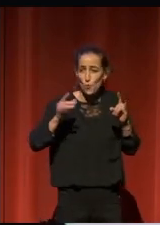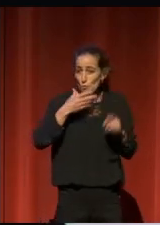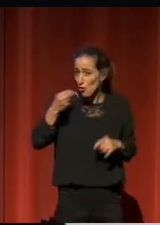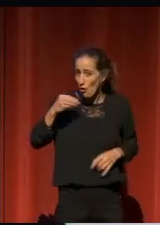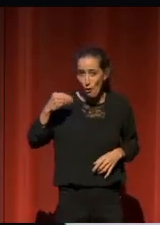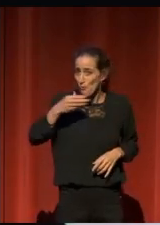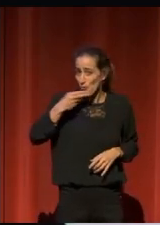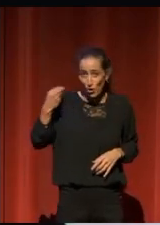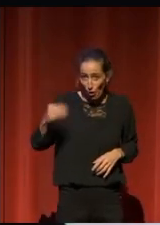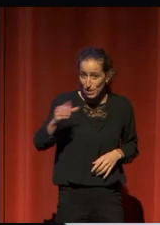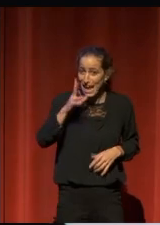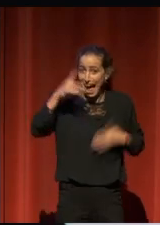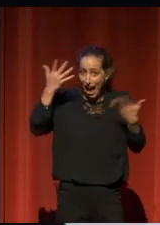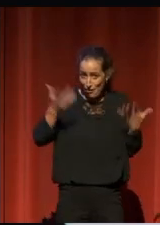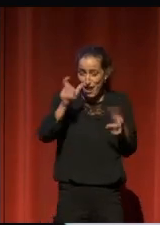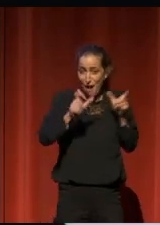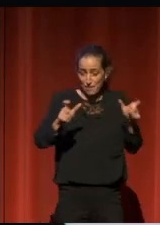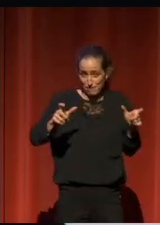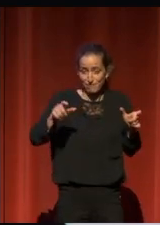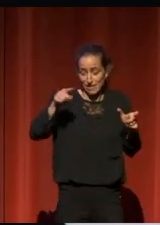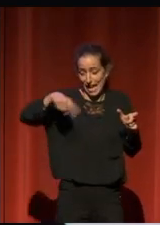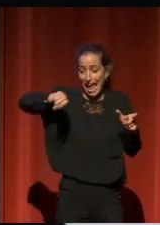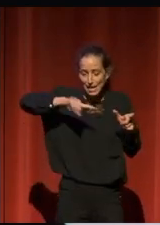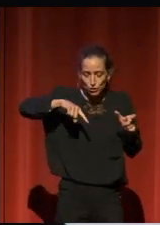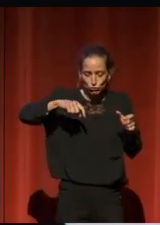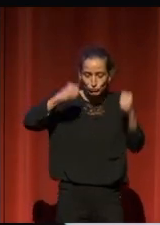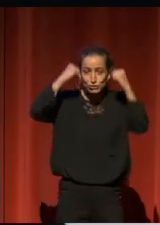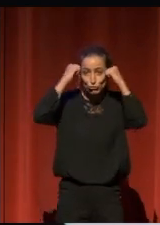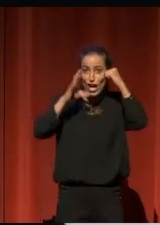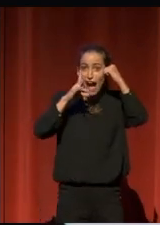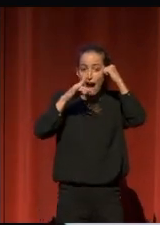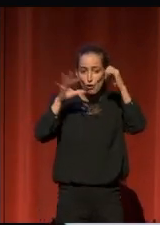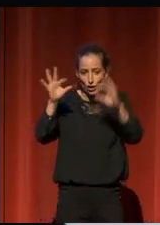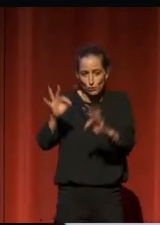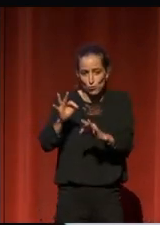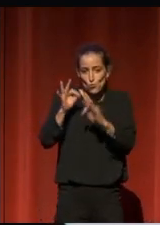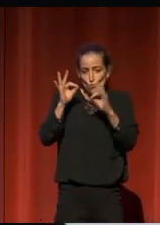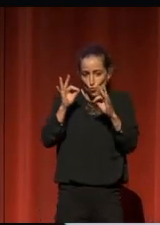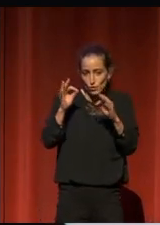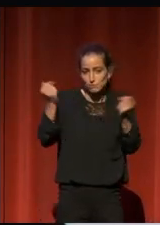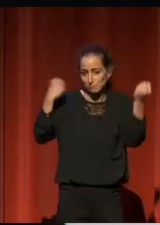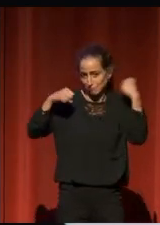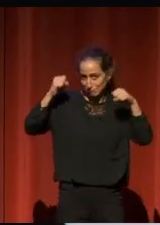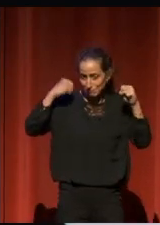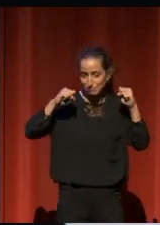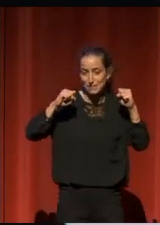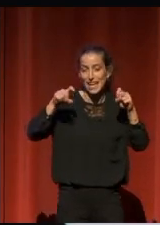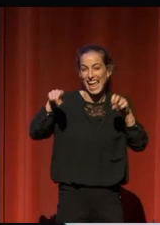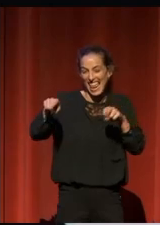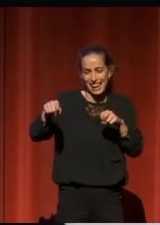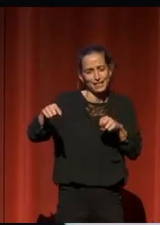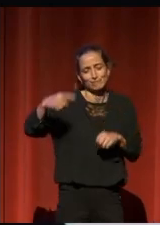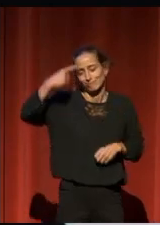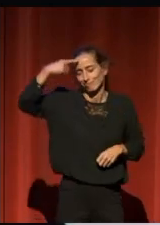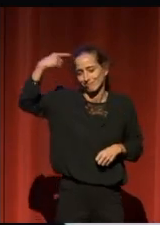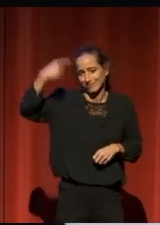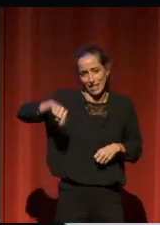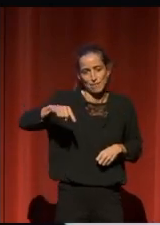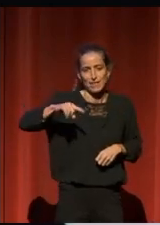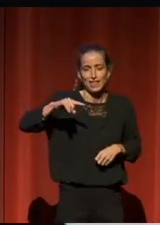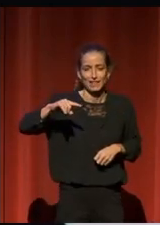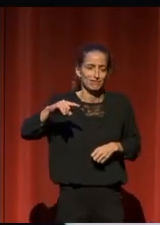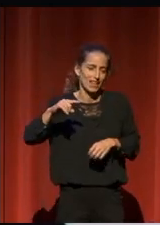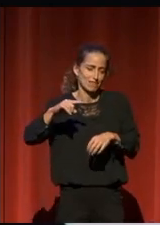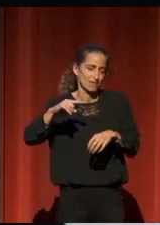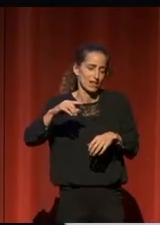jóvenes, que estudian las obras de Josquin des Prez, maestro de la polifonía de los siglos XV y